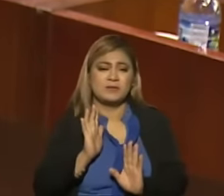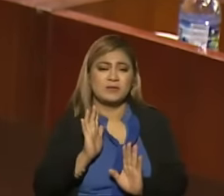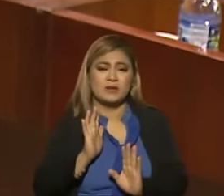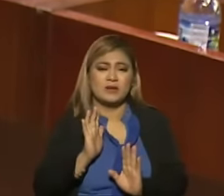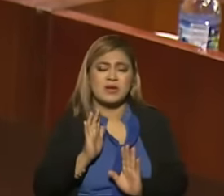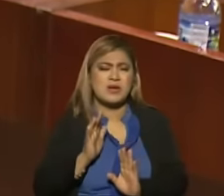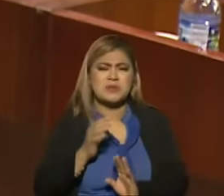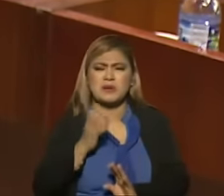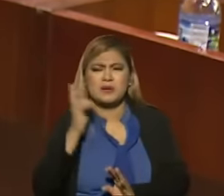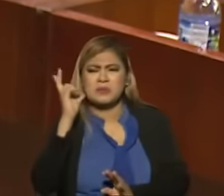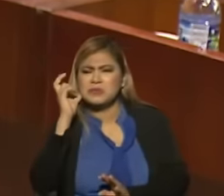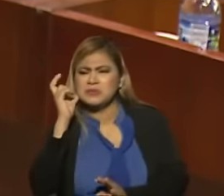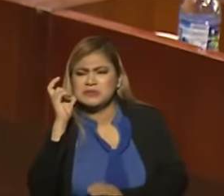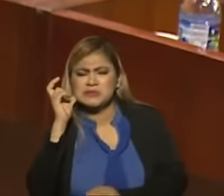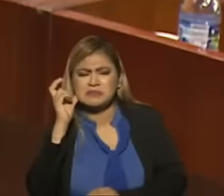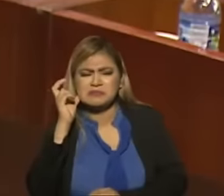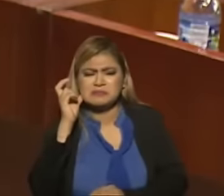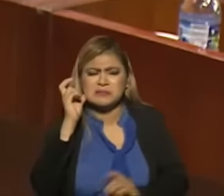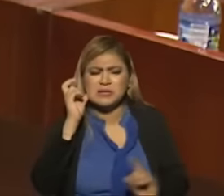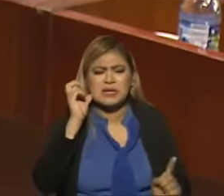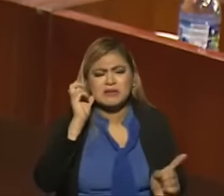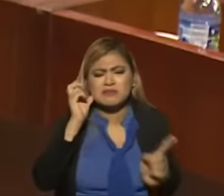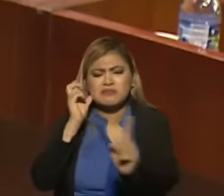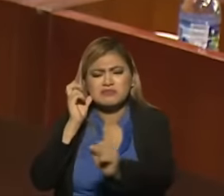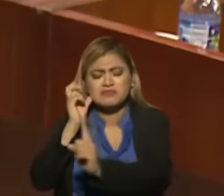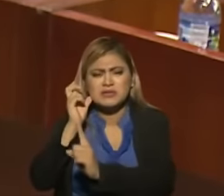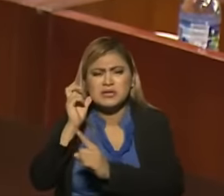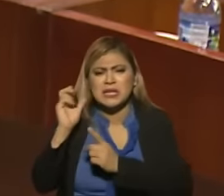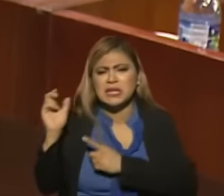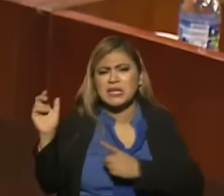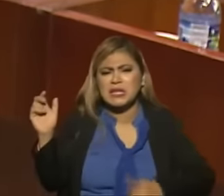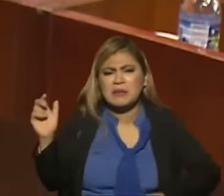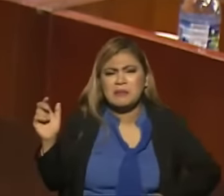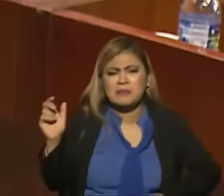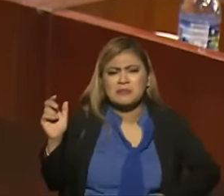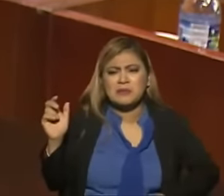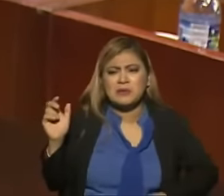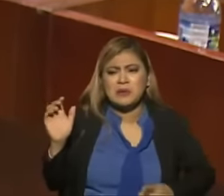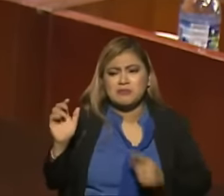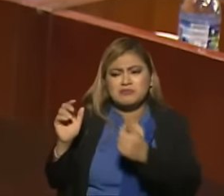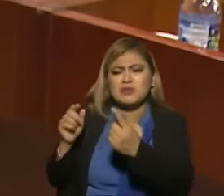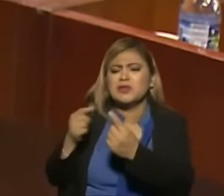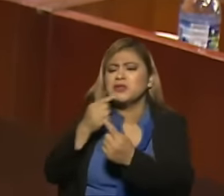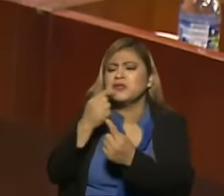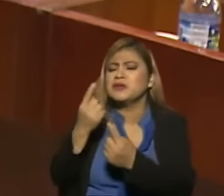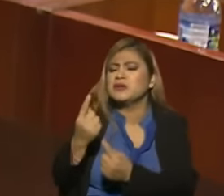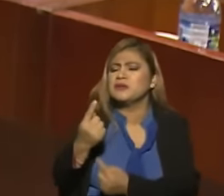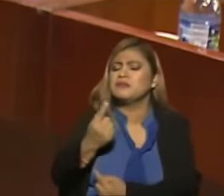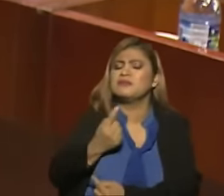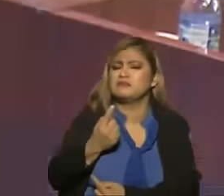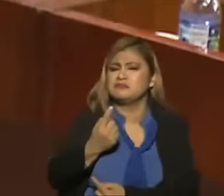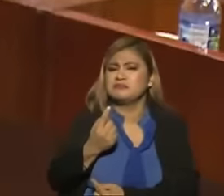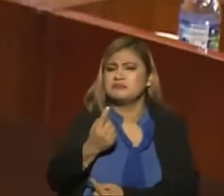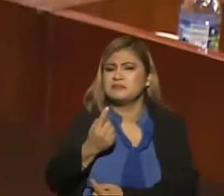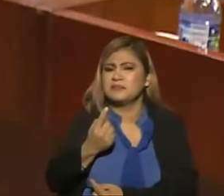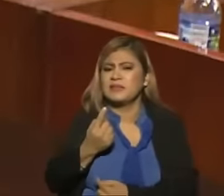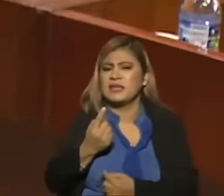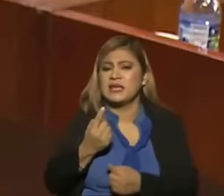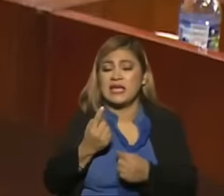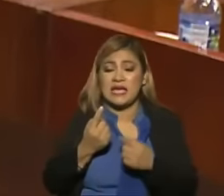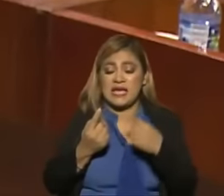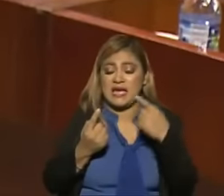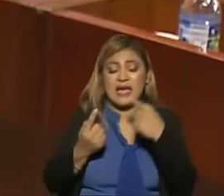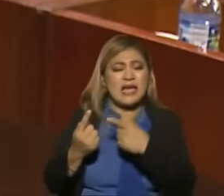he escuchado en esta sala, en estos debates por tan pocos días, que alguien me diga que esas situaciones le dan